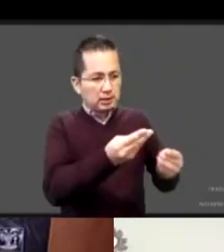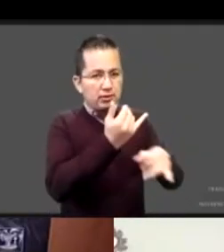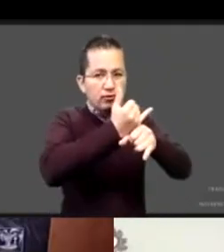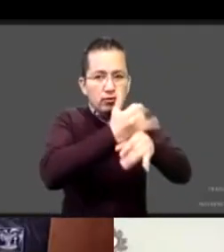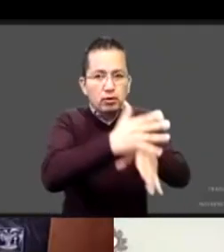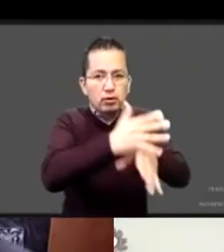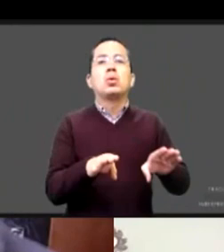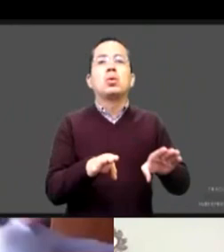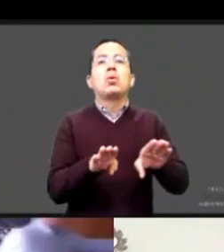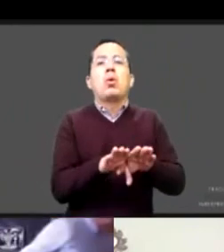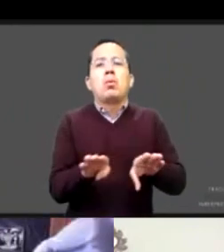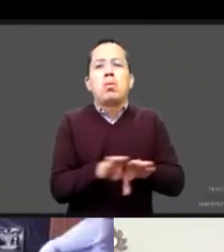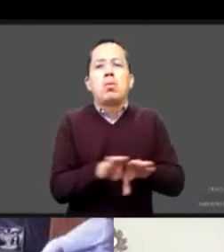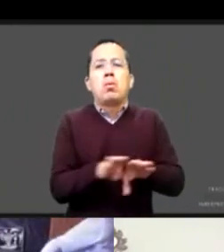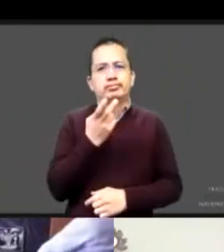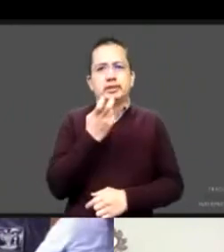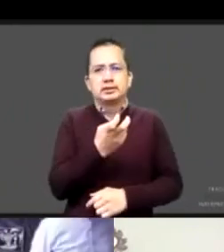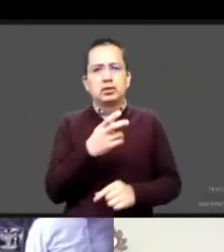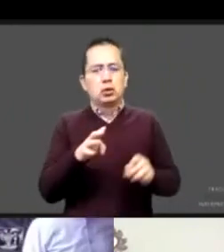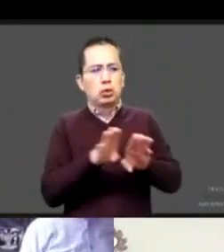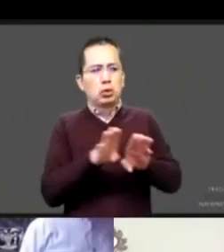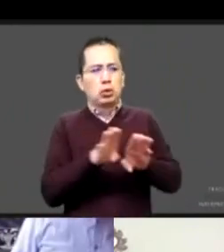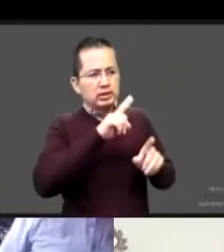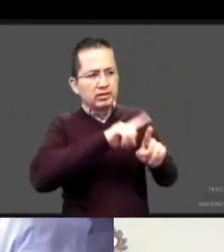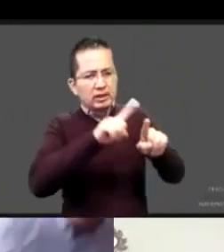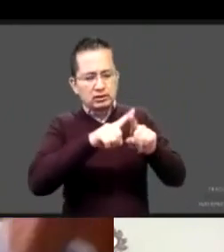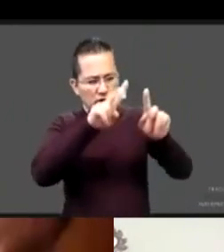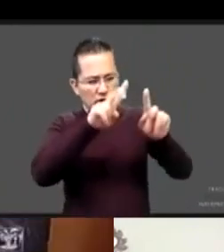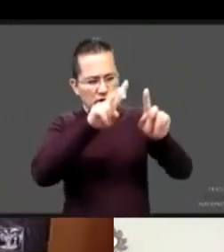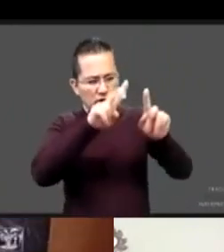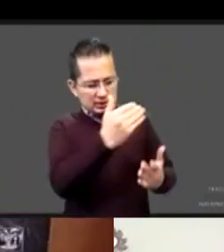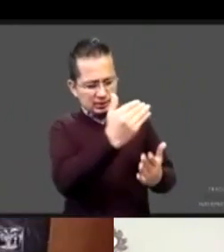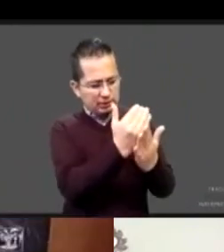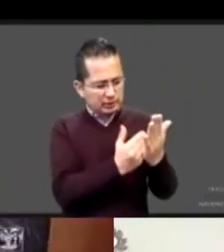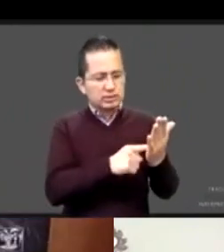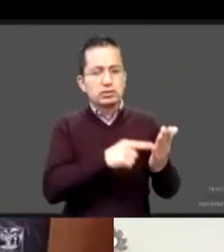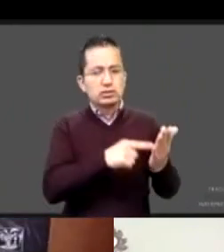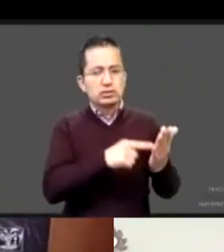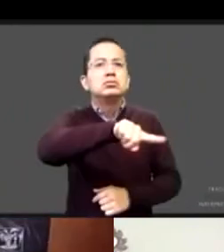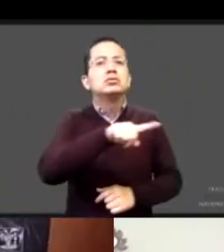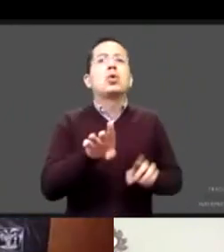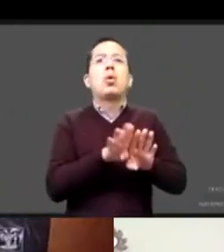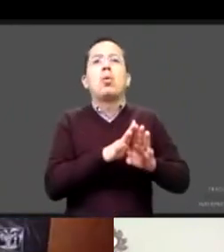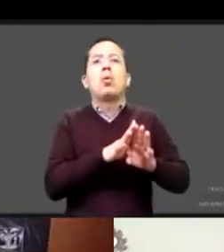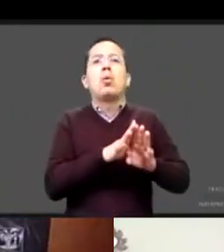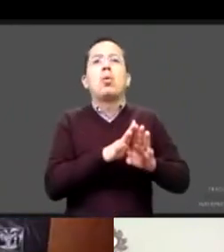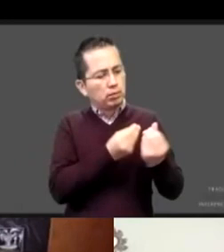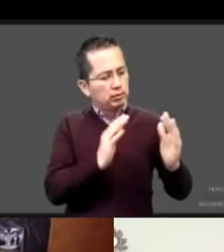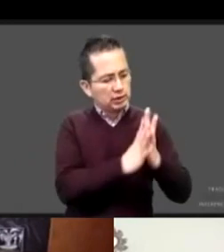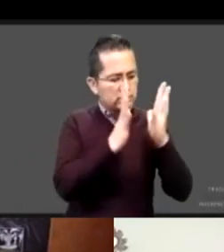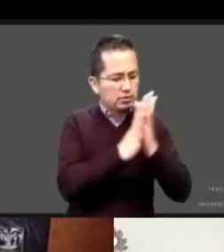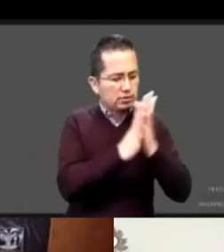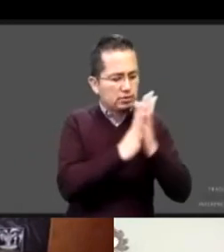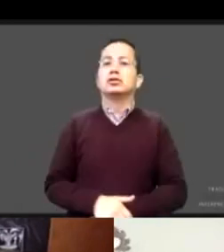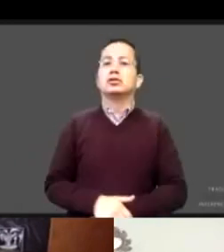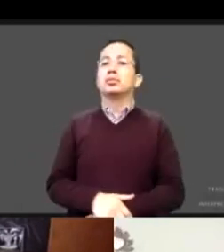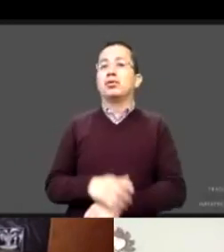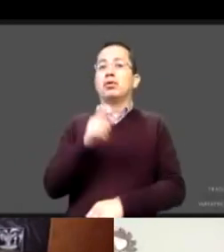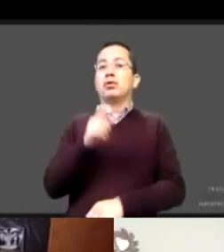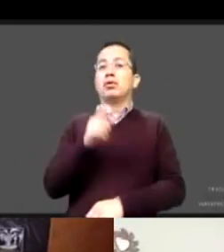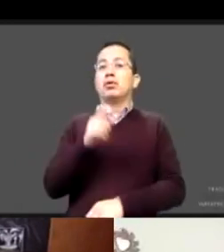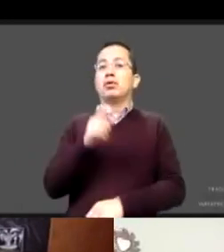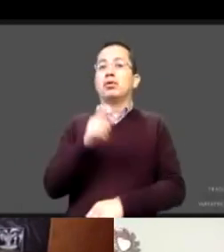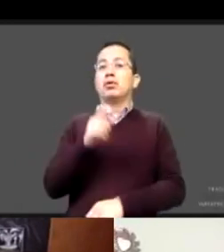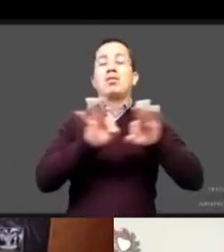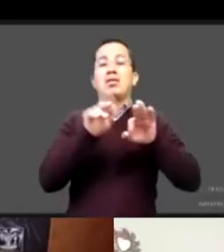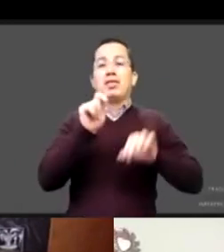sin duda alguna también les concierne. Hoy debemos de preguntarnos cómo debemos de garantizar su participación directa durante